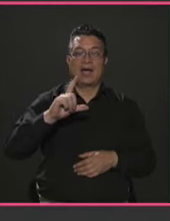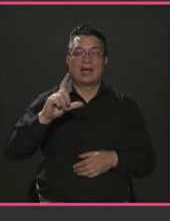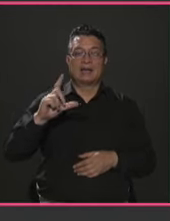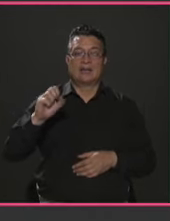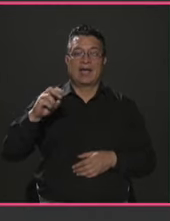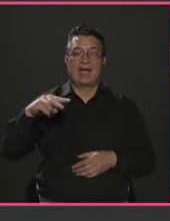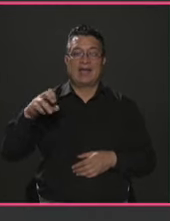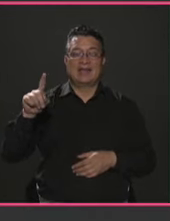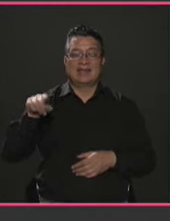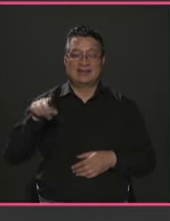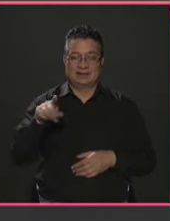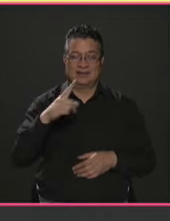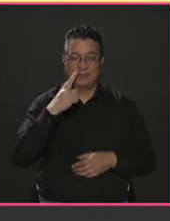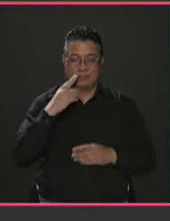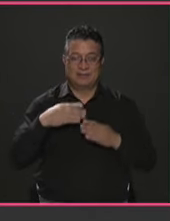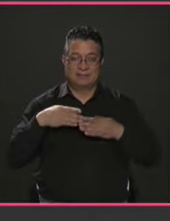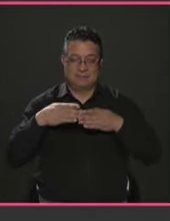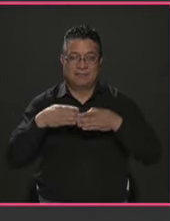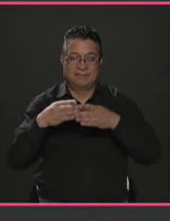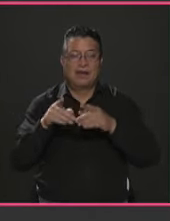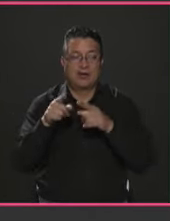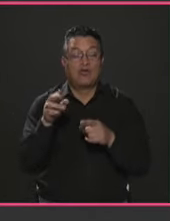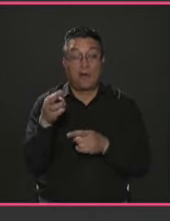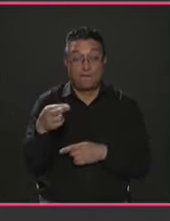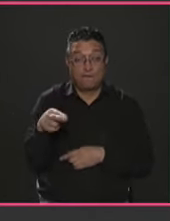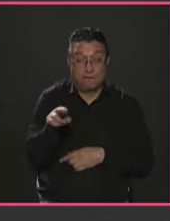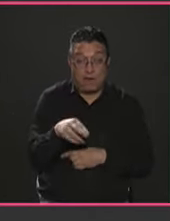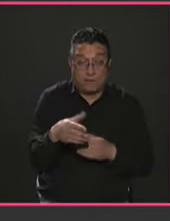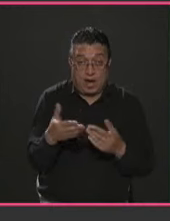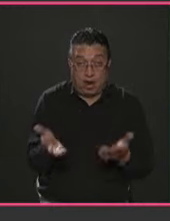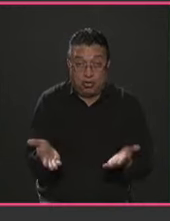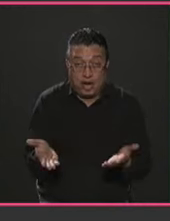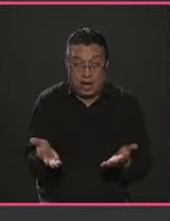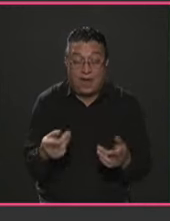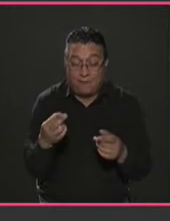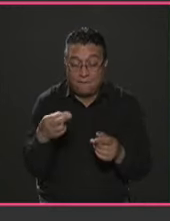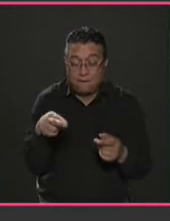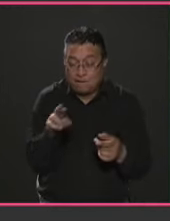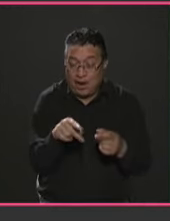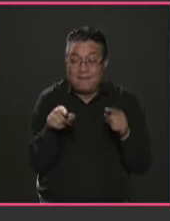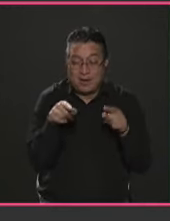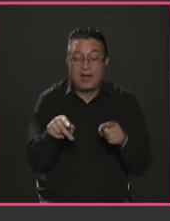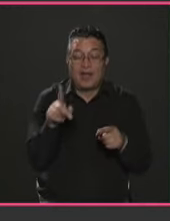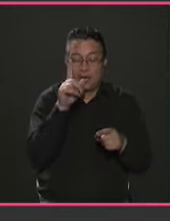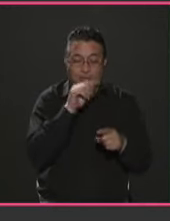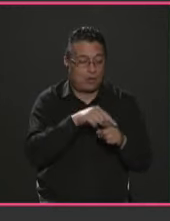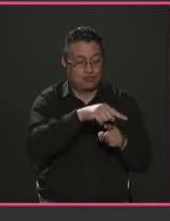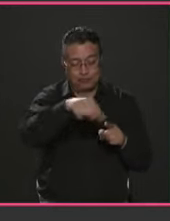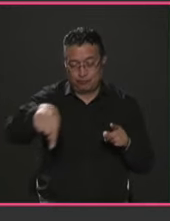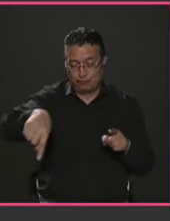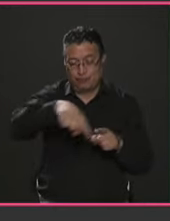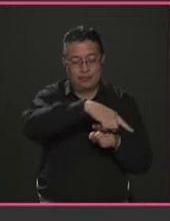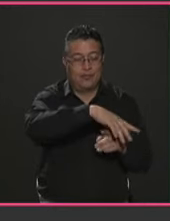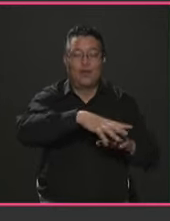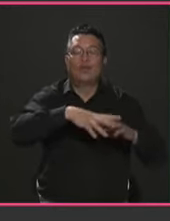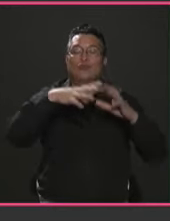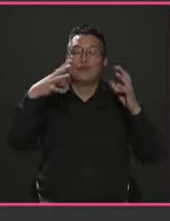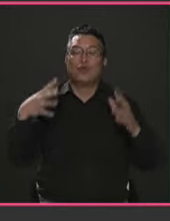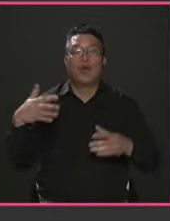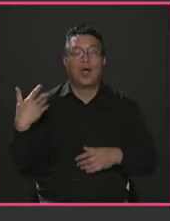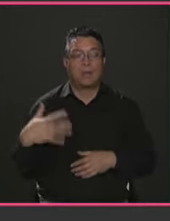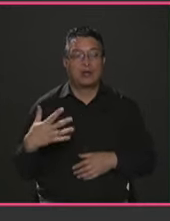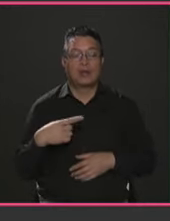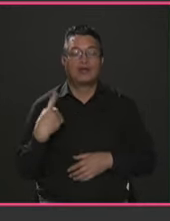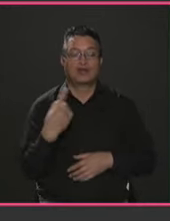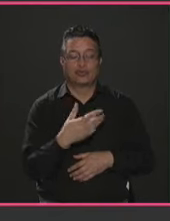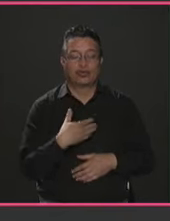ahí está Y eso va a volver va a volver a ser una zona muy importante y nosotros